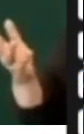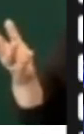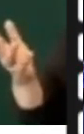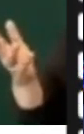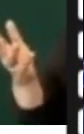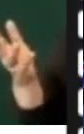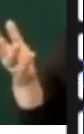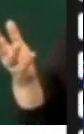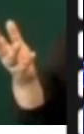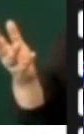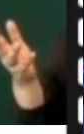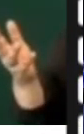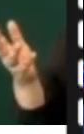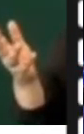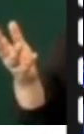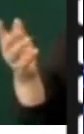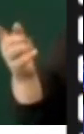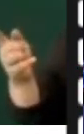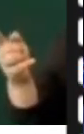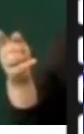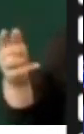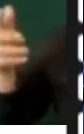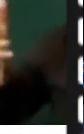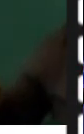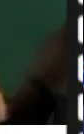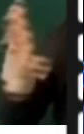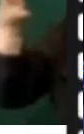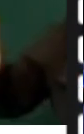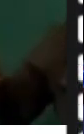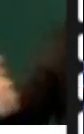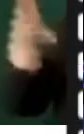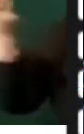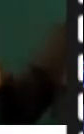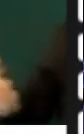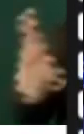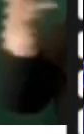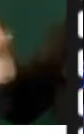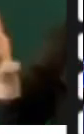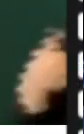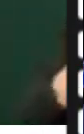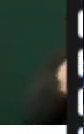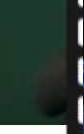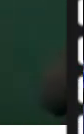da mucho aliento. No podría yo